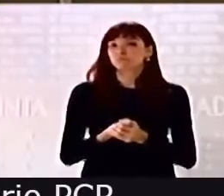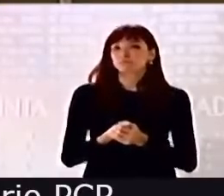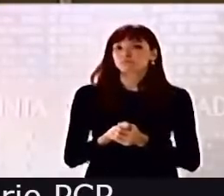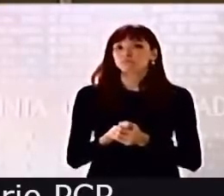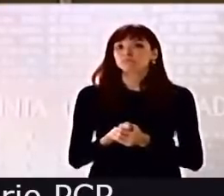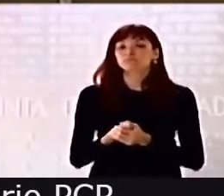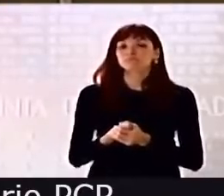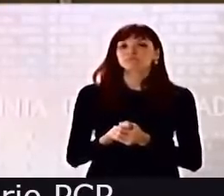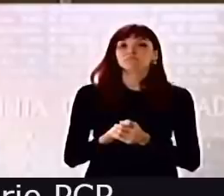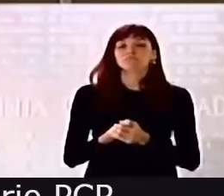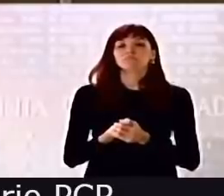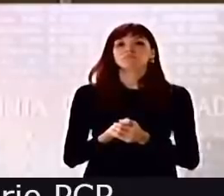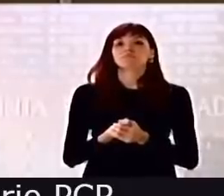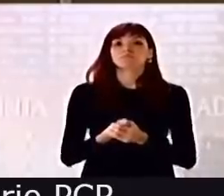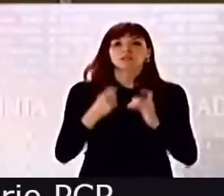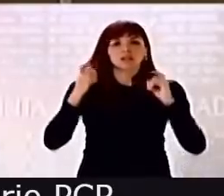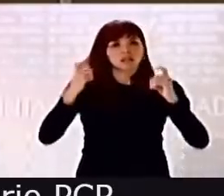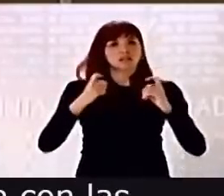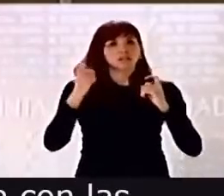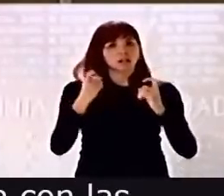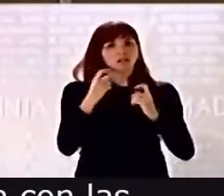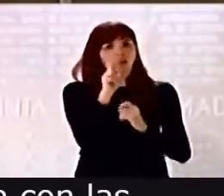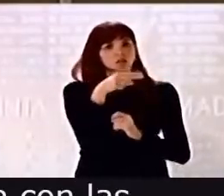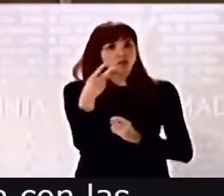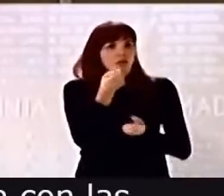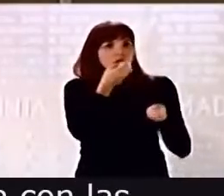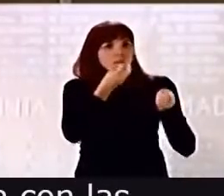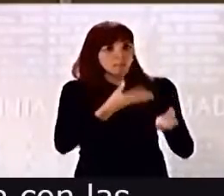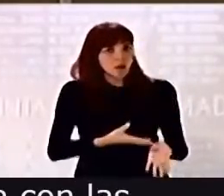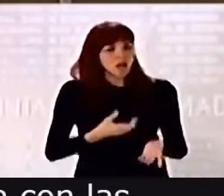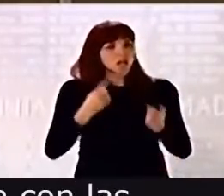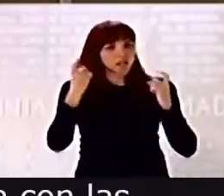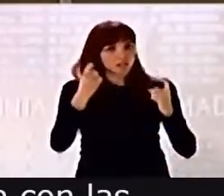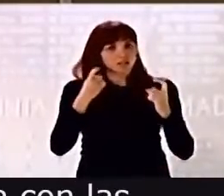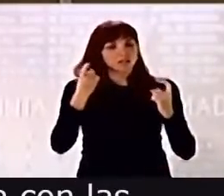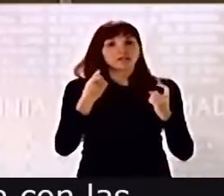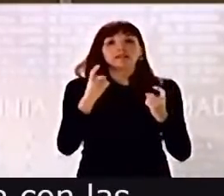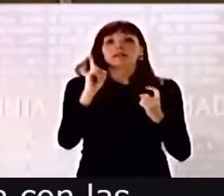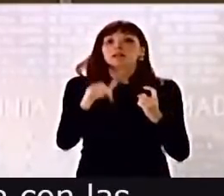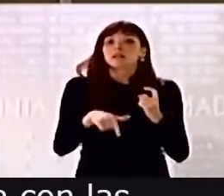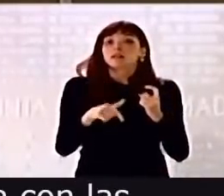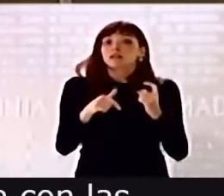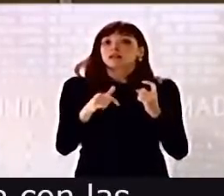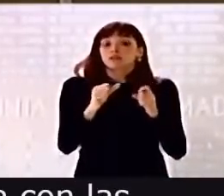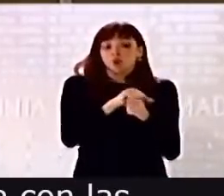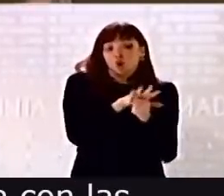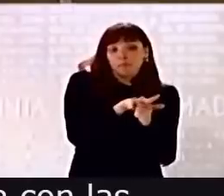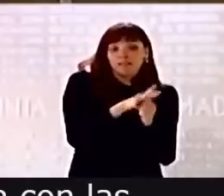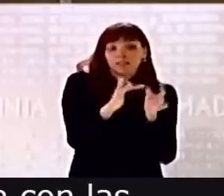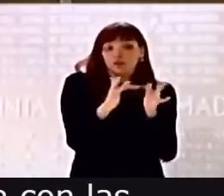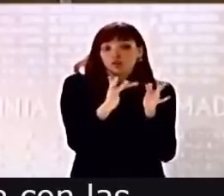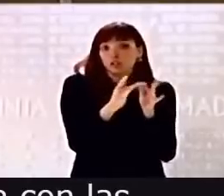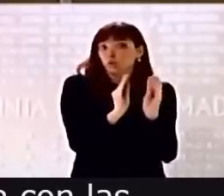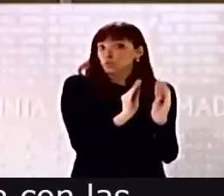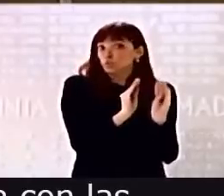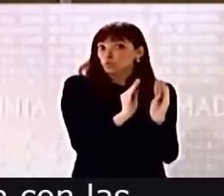con las mayores garantías posibles, se han venido realizando en los contactos PCRs al